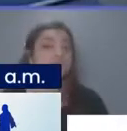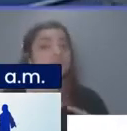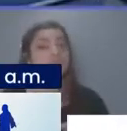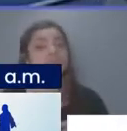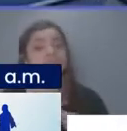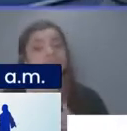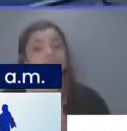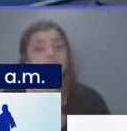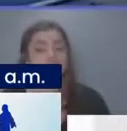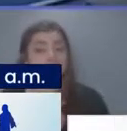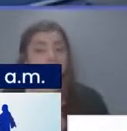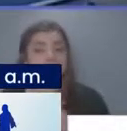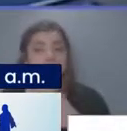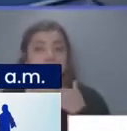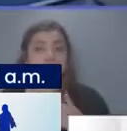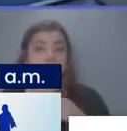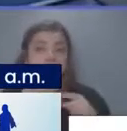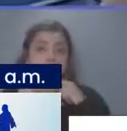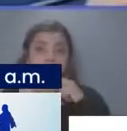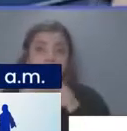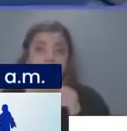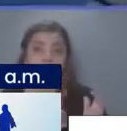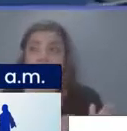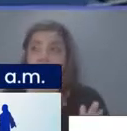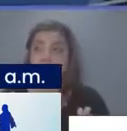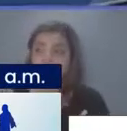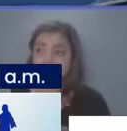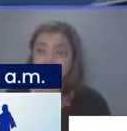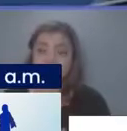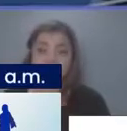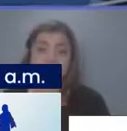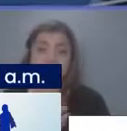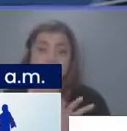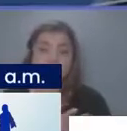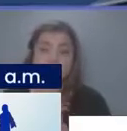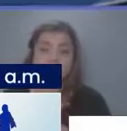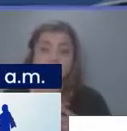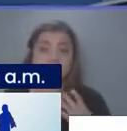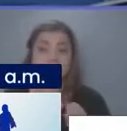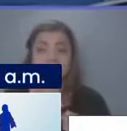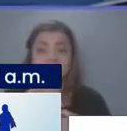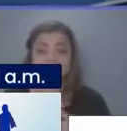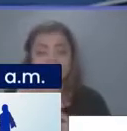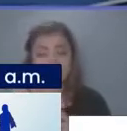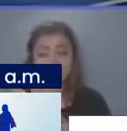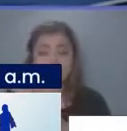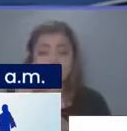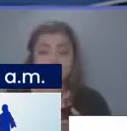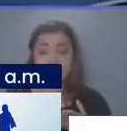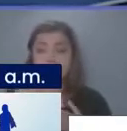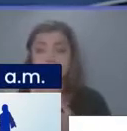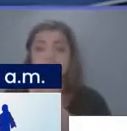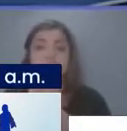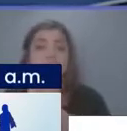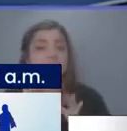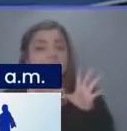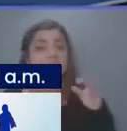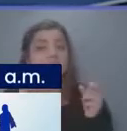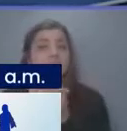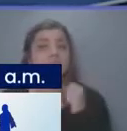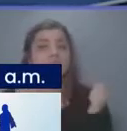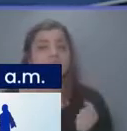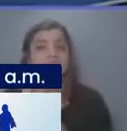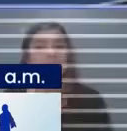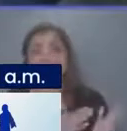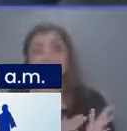es gracias a la eficiencia administrativa en la recaudación tributaria al combate de elevación fiscal 10 millones proceden de la recaudación del impuesto